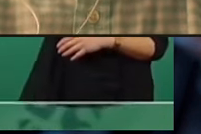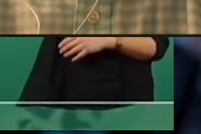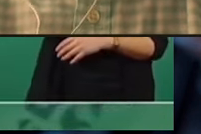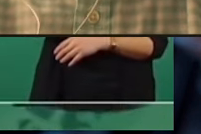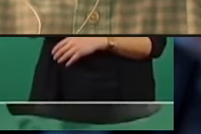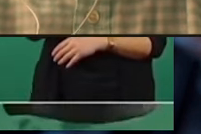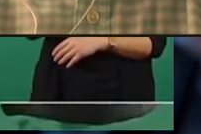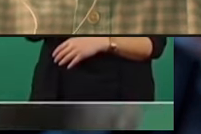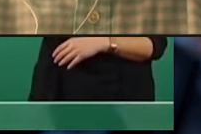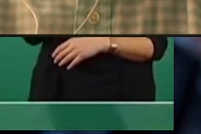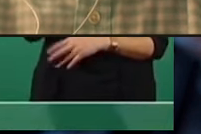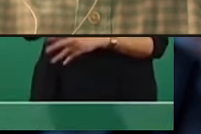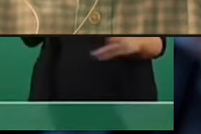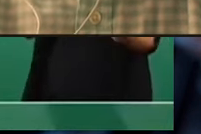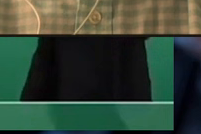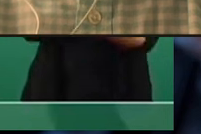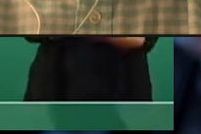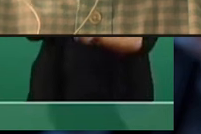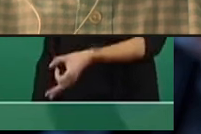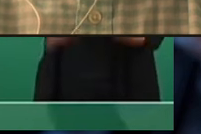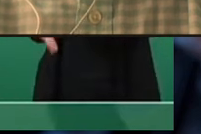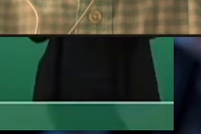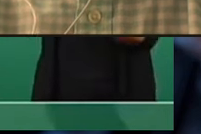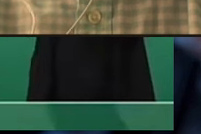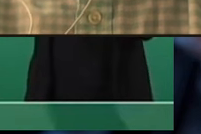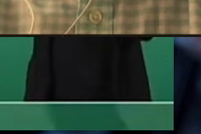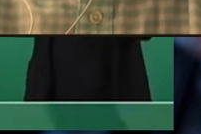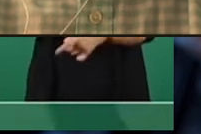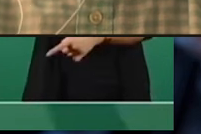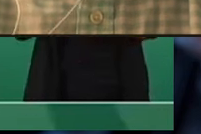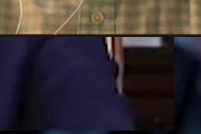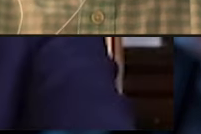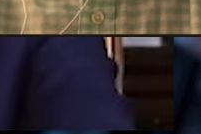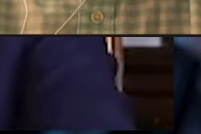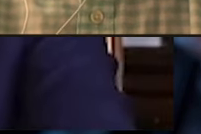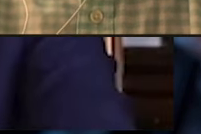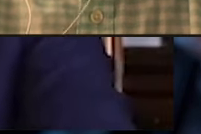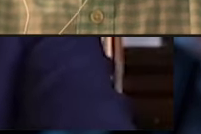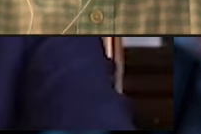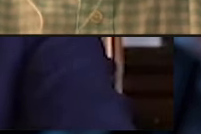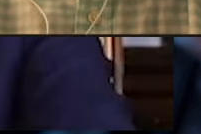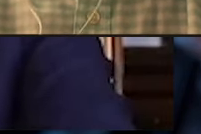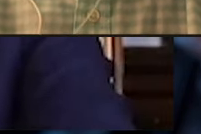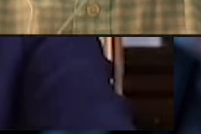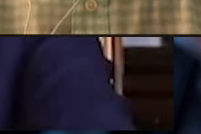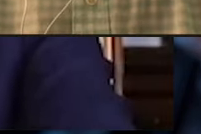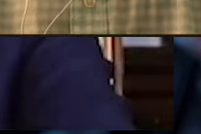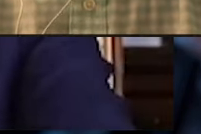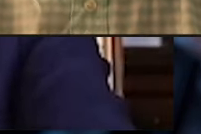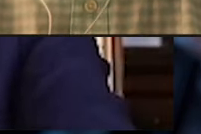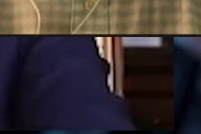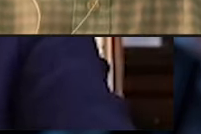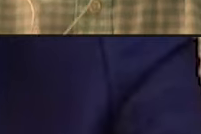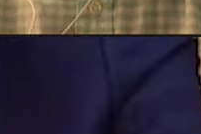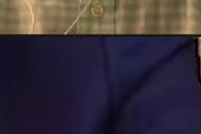tomada de nuevo por narco, por la violencia, por la mafia en general, ¿no? Apreciado Jesús,